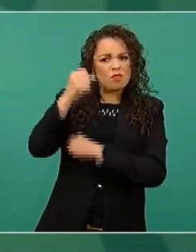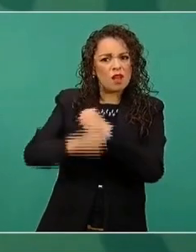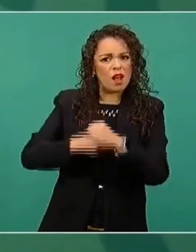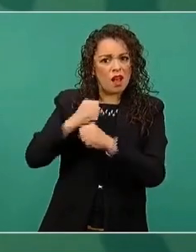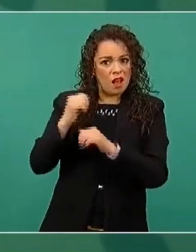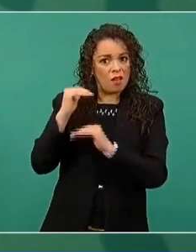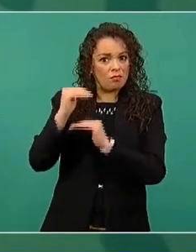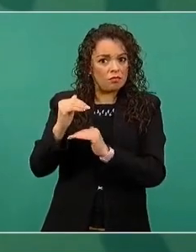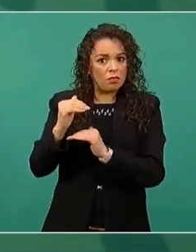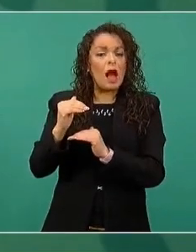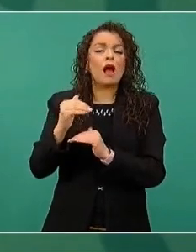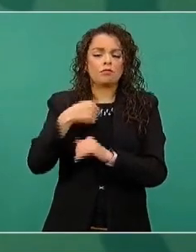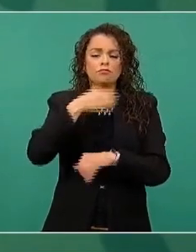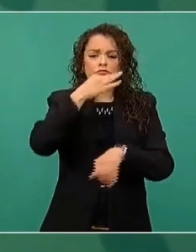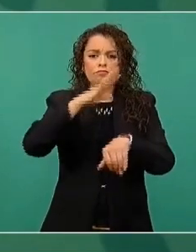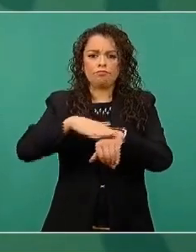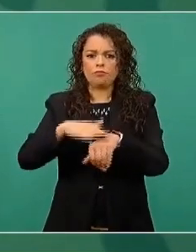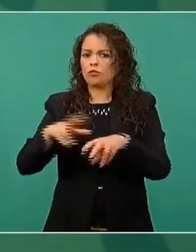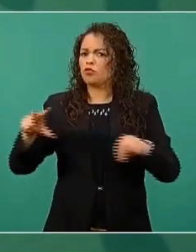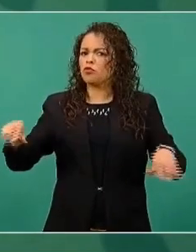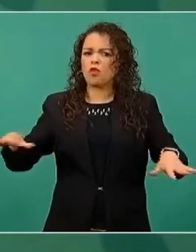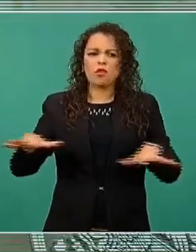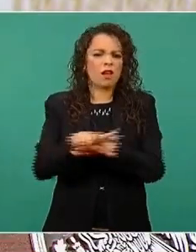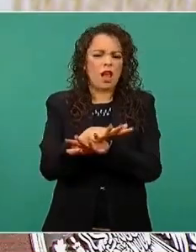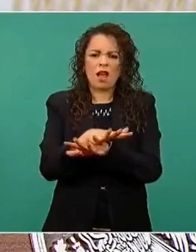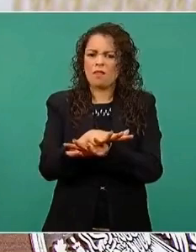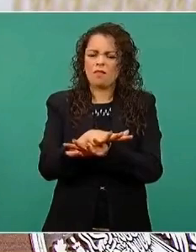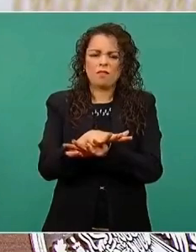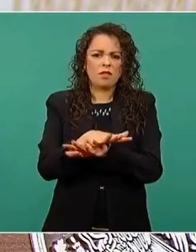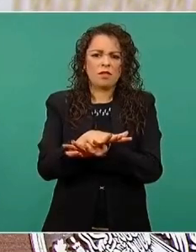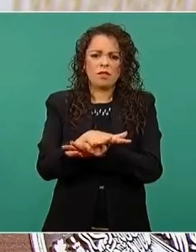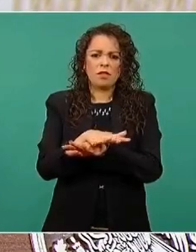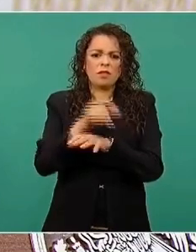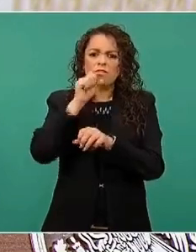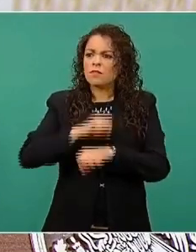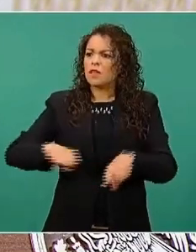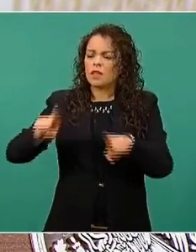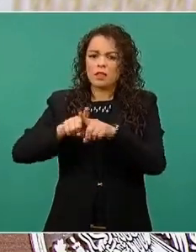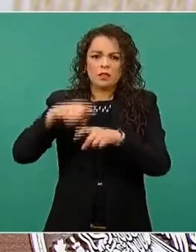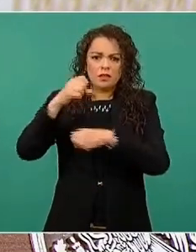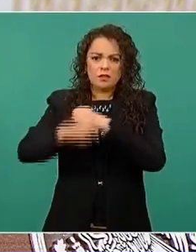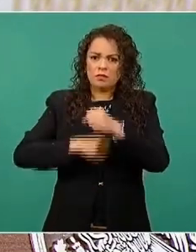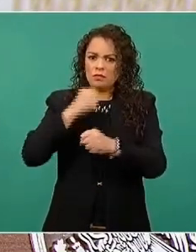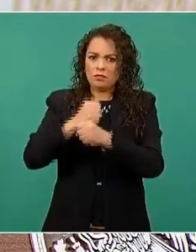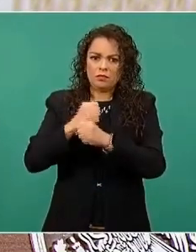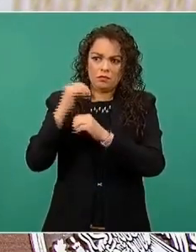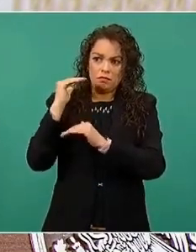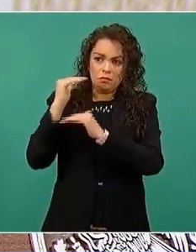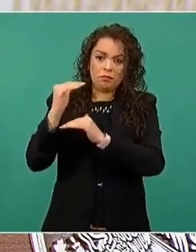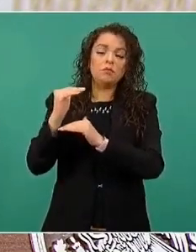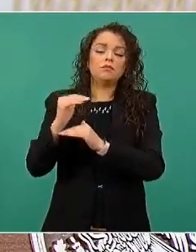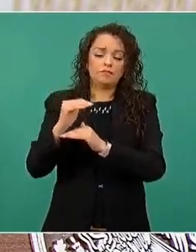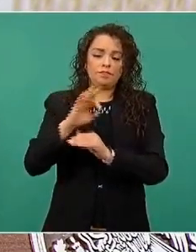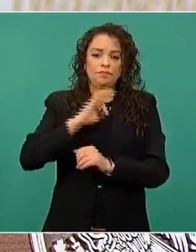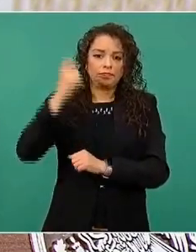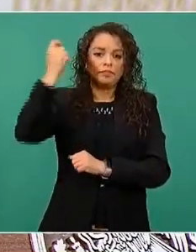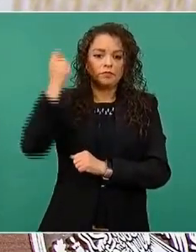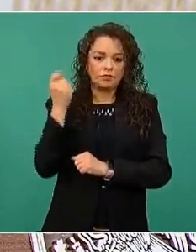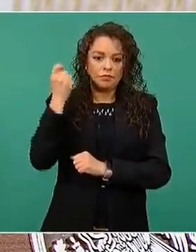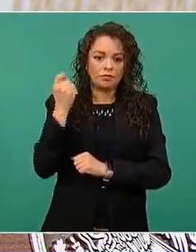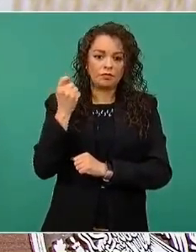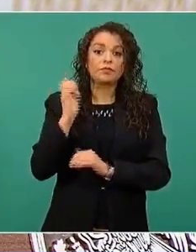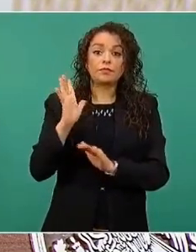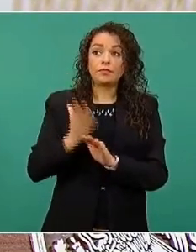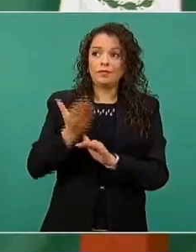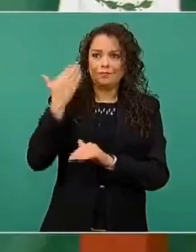Pemex. Incluso hasta les expliqué que cuando llegamos, los dirigentes que